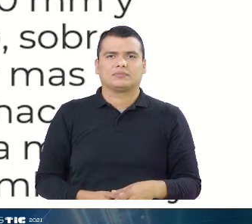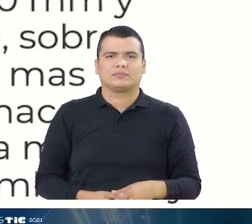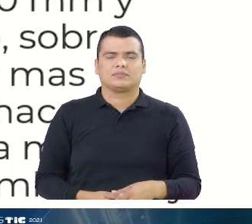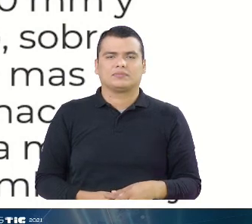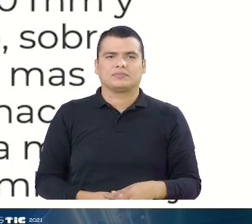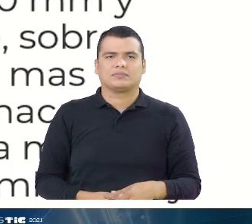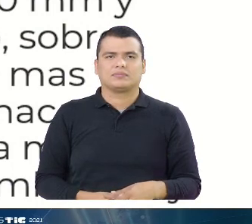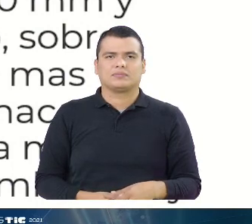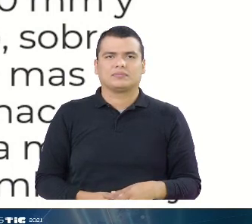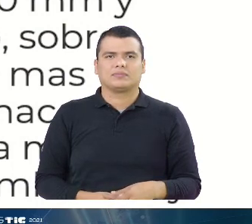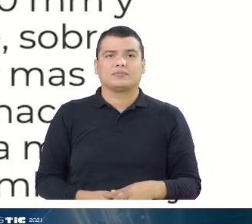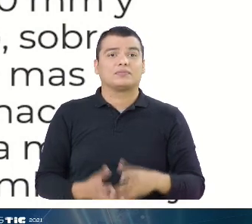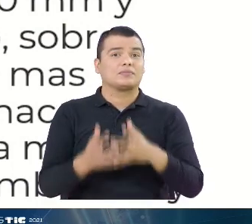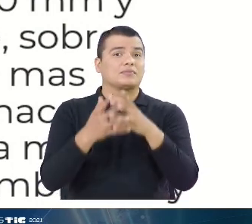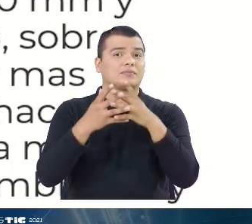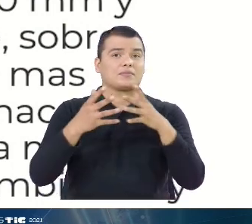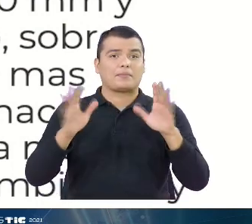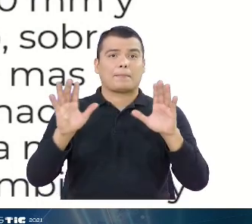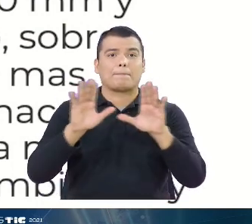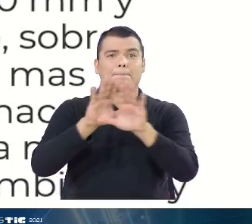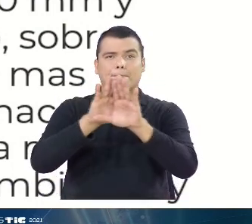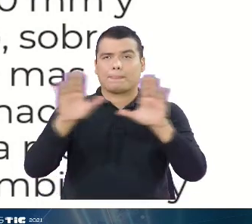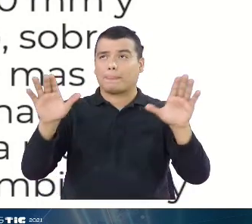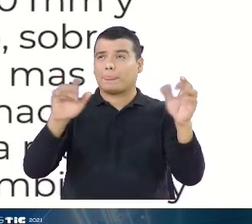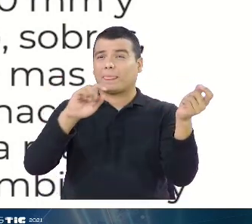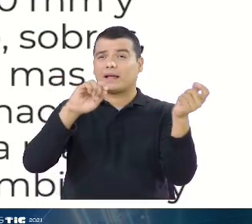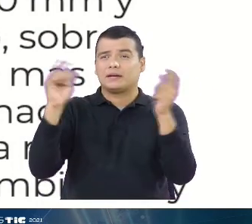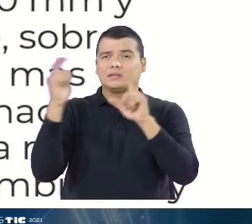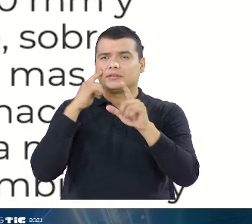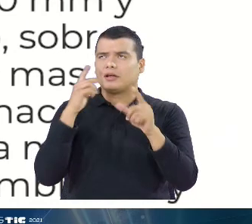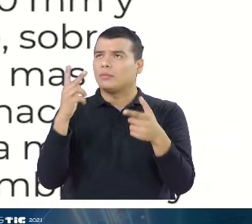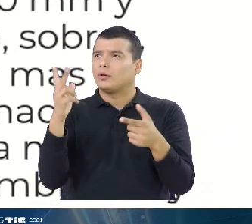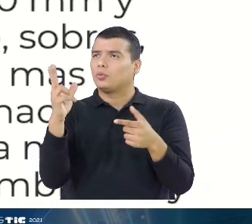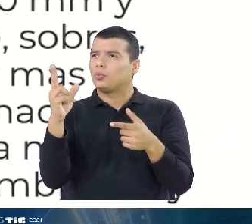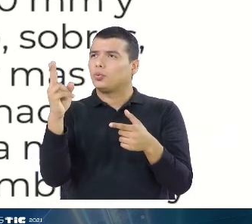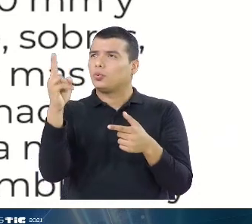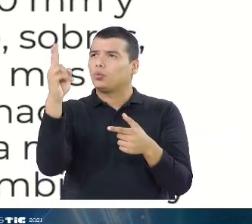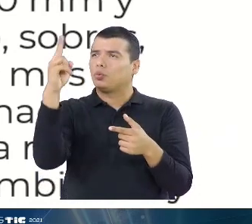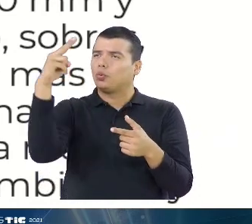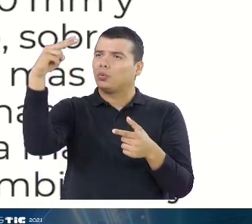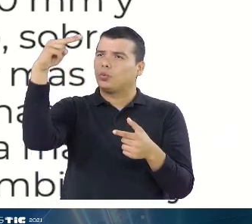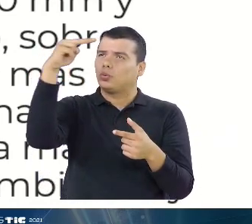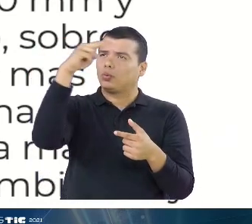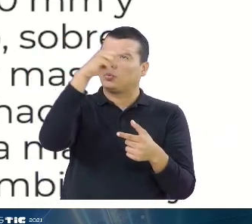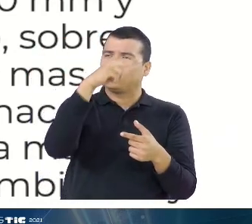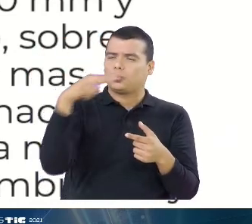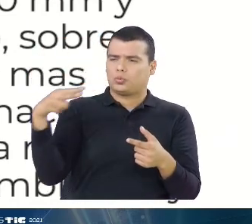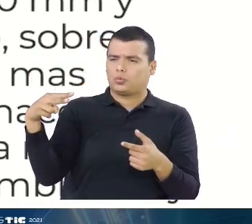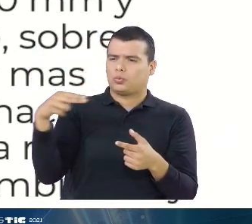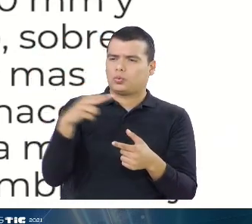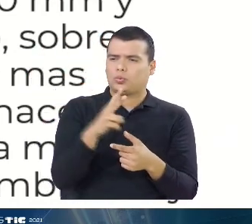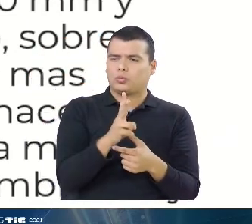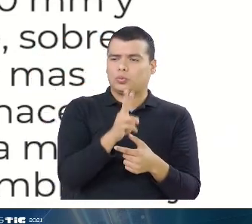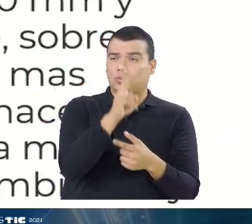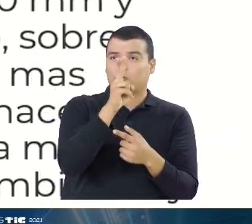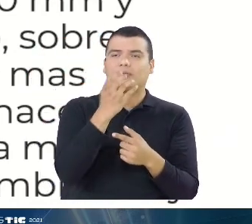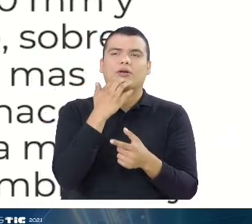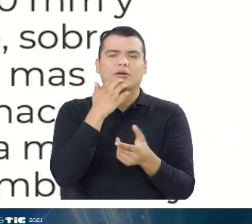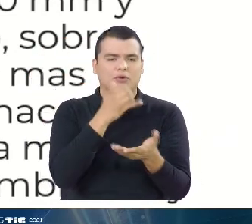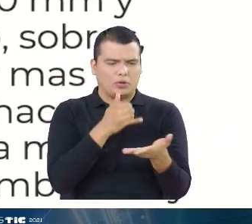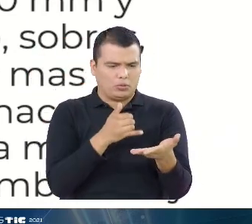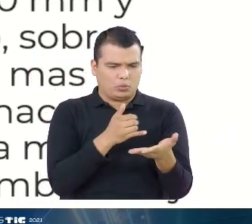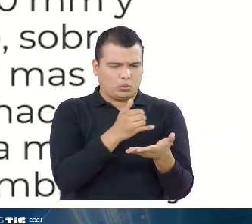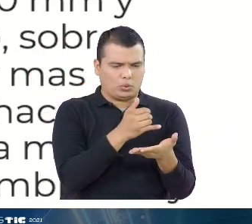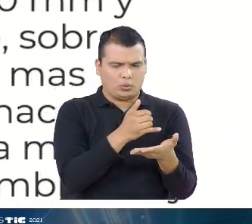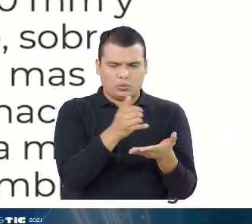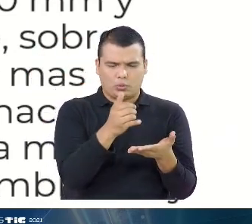de Tablebo cuando quedó terminado. Yo lo recorté con una tijera, pero si lo hubiera implementado con una máquina láser, pues el